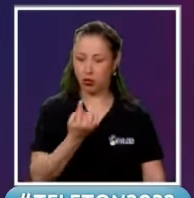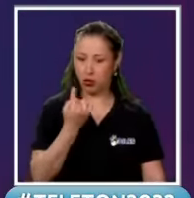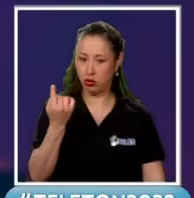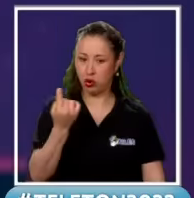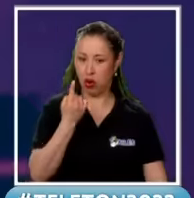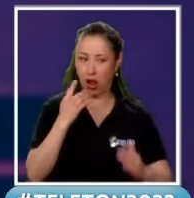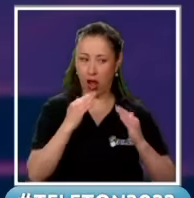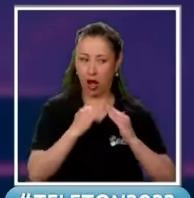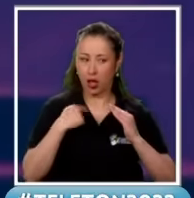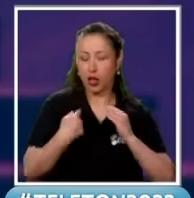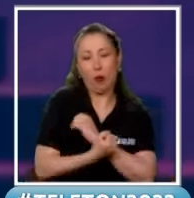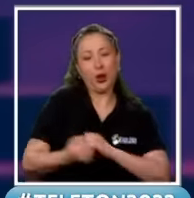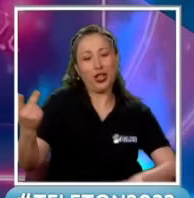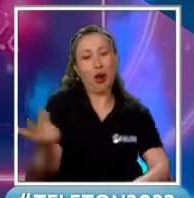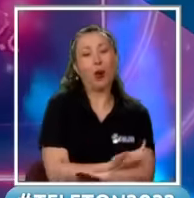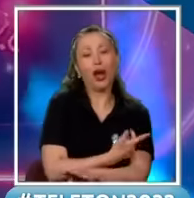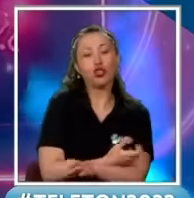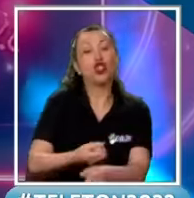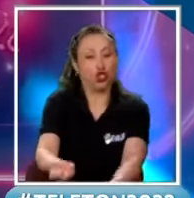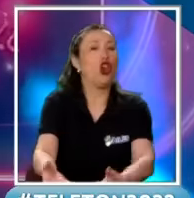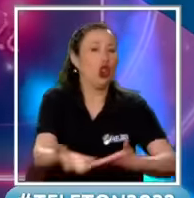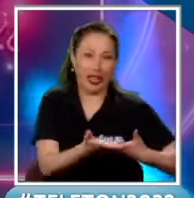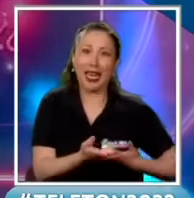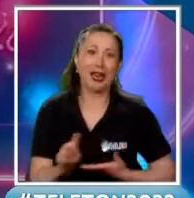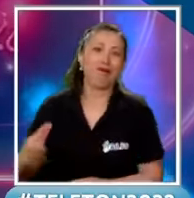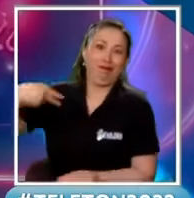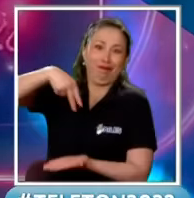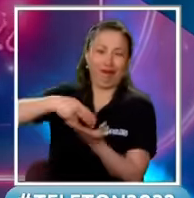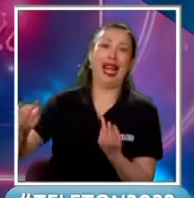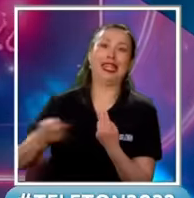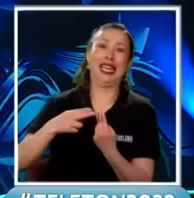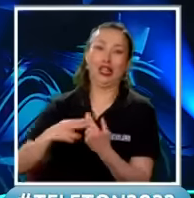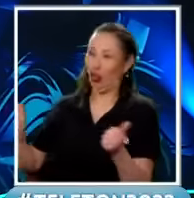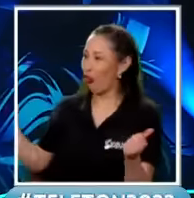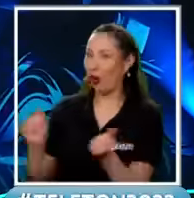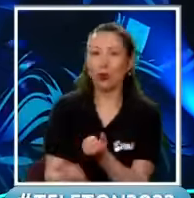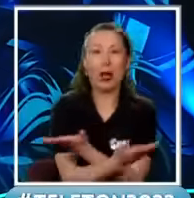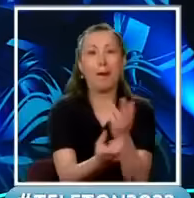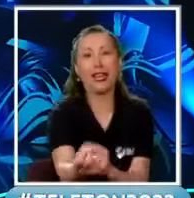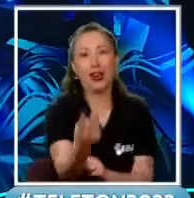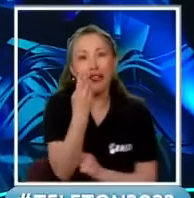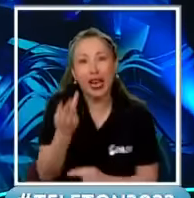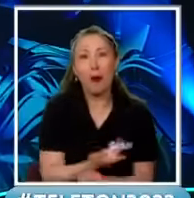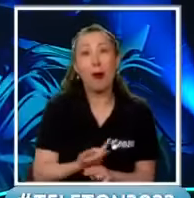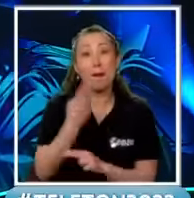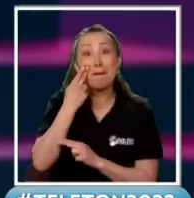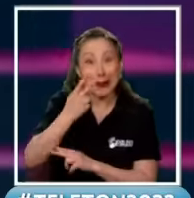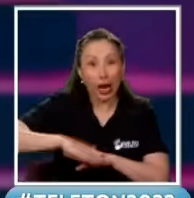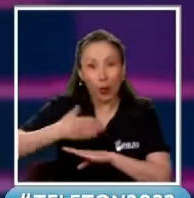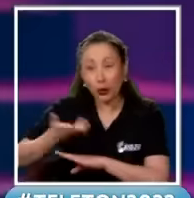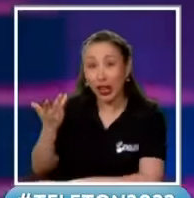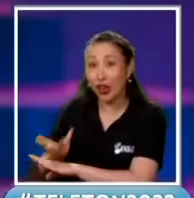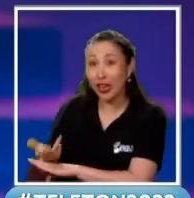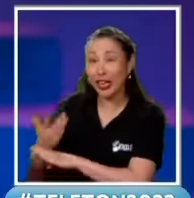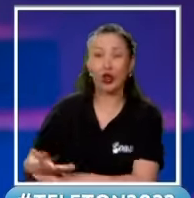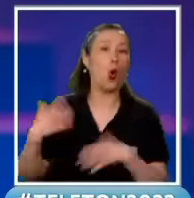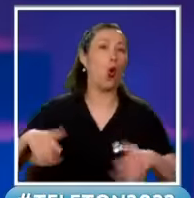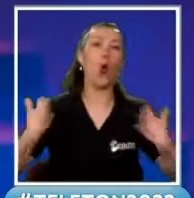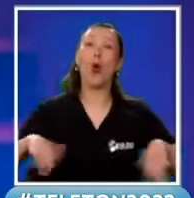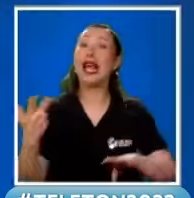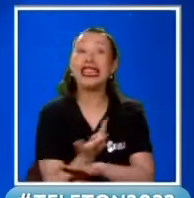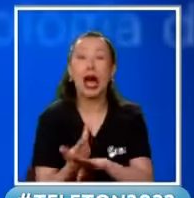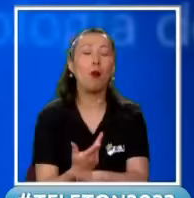mi casa. Y lo traje para acá, para vivir la experiencia con ustedes, weón. Mira, aquí tengo el computador. ¡Oh, la cagota, weá!